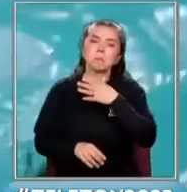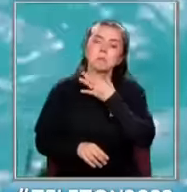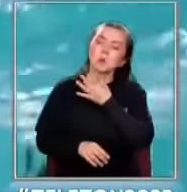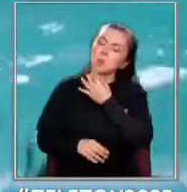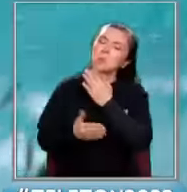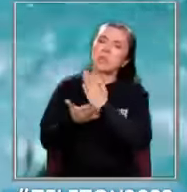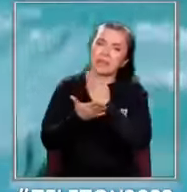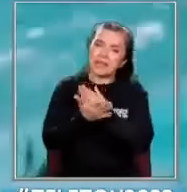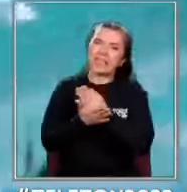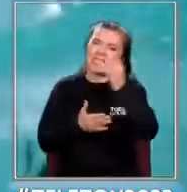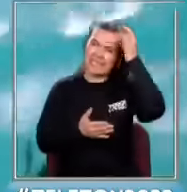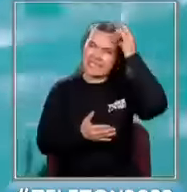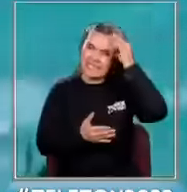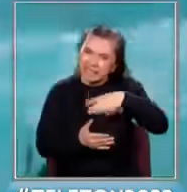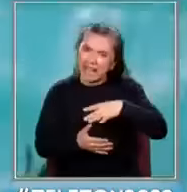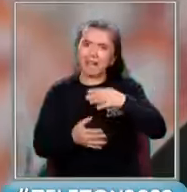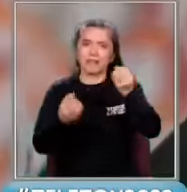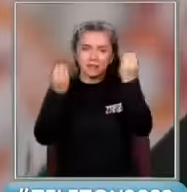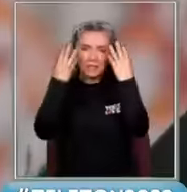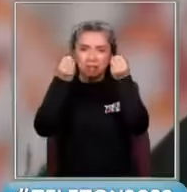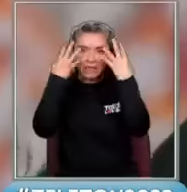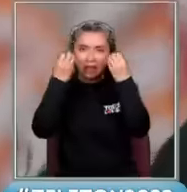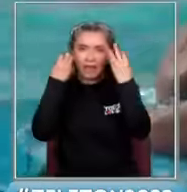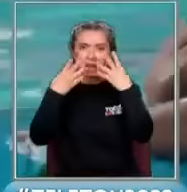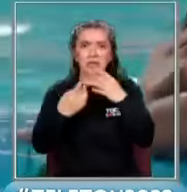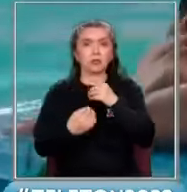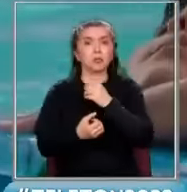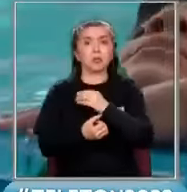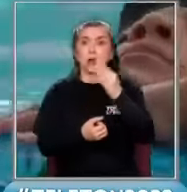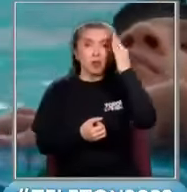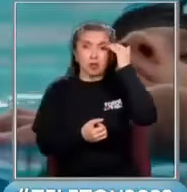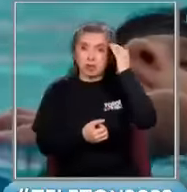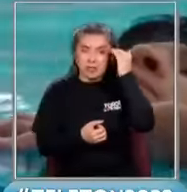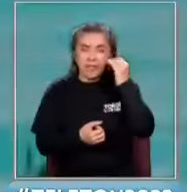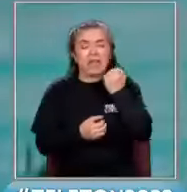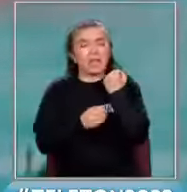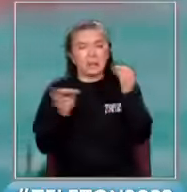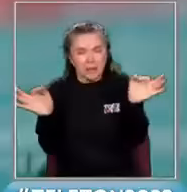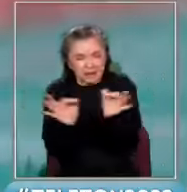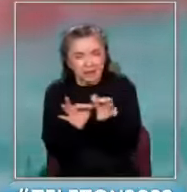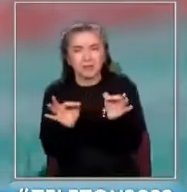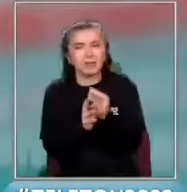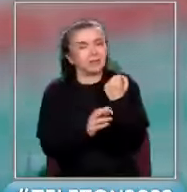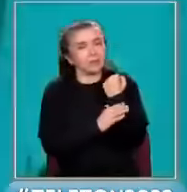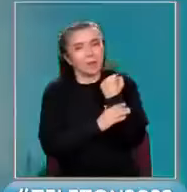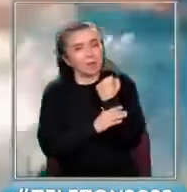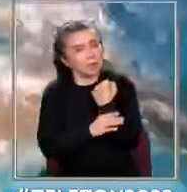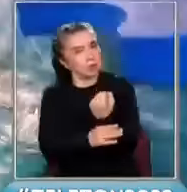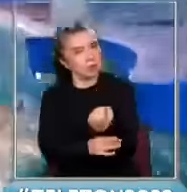sabe enseñarnos. Él, si nosotros no lo podemos hacer, nos explica mejor, nos ayuda.